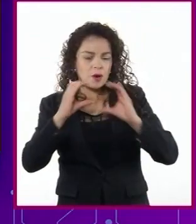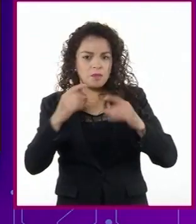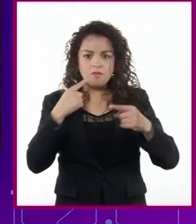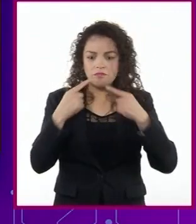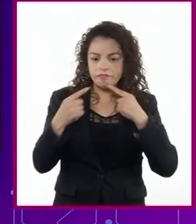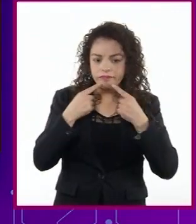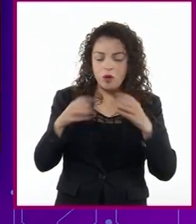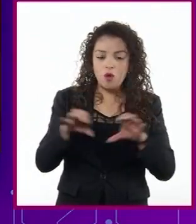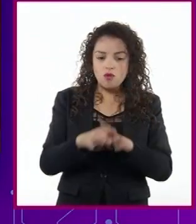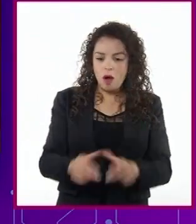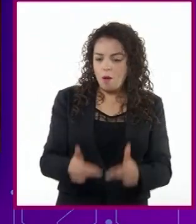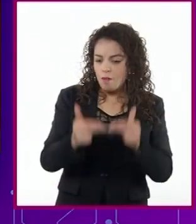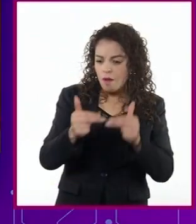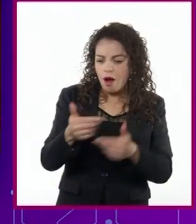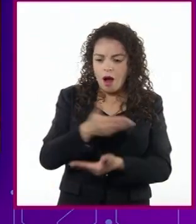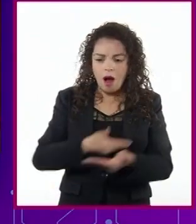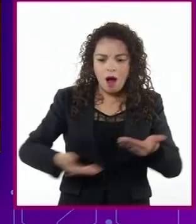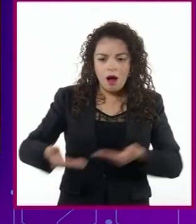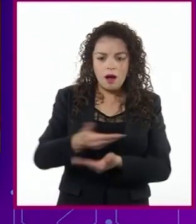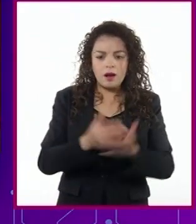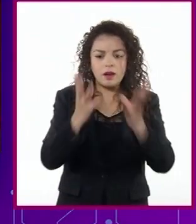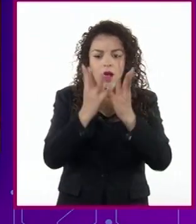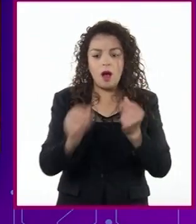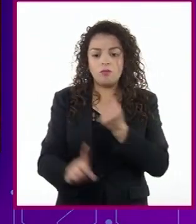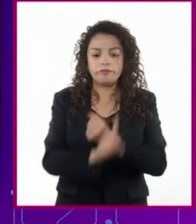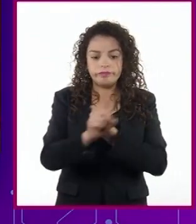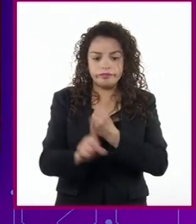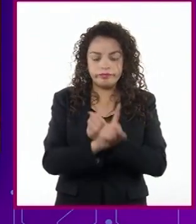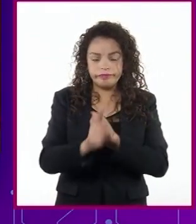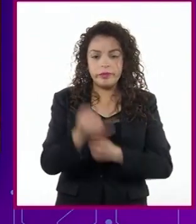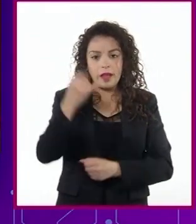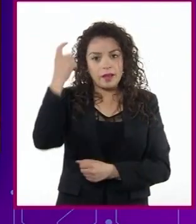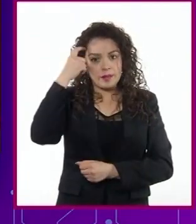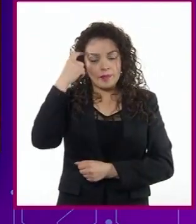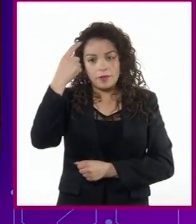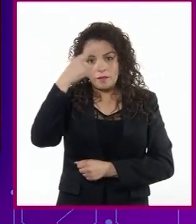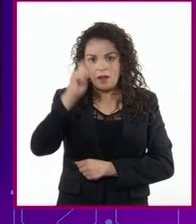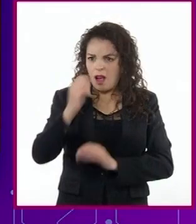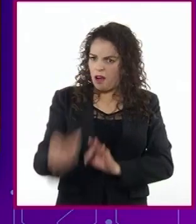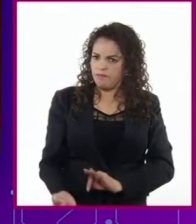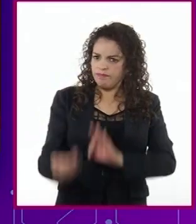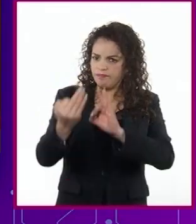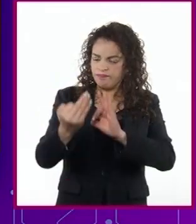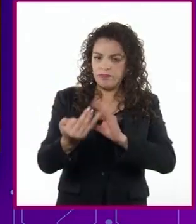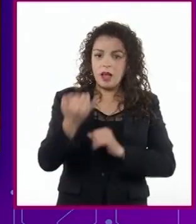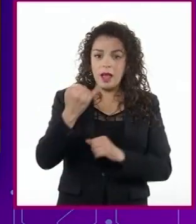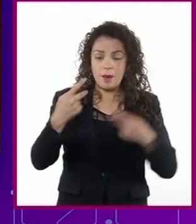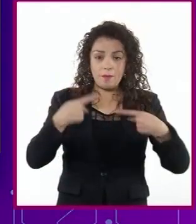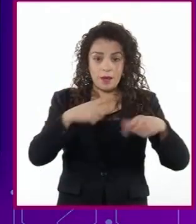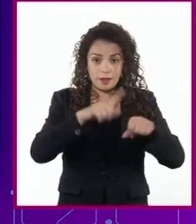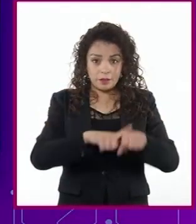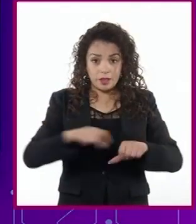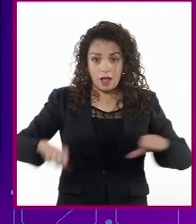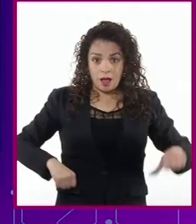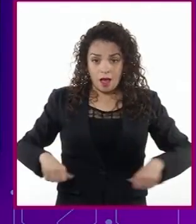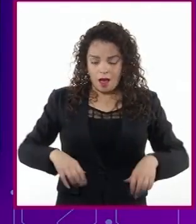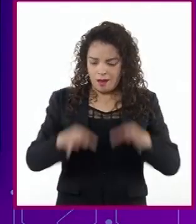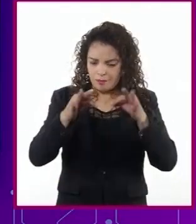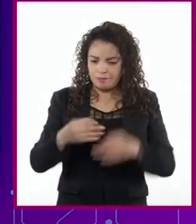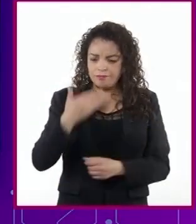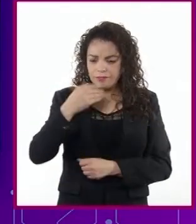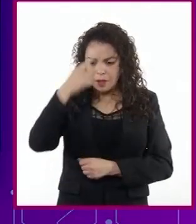la negociación, la resolución de conflictos, la capacidad para hacerles frente y una actitud personal aplicable a